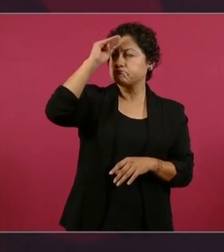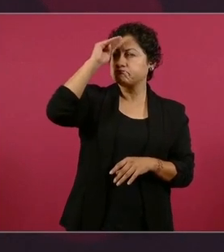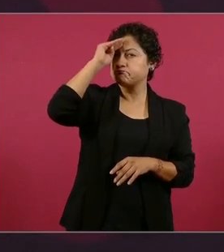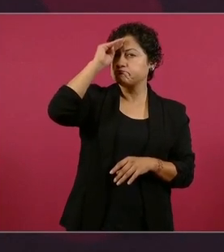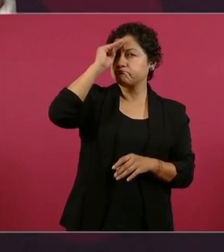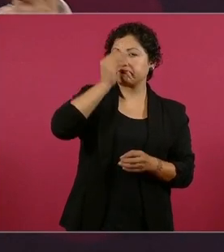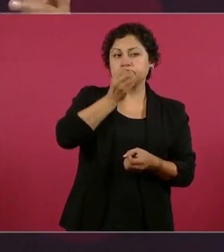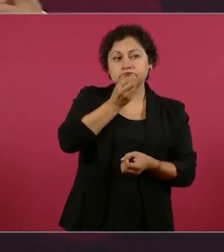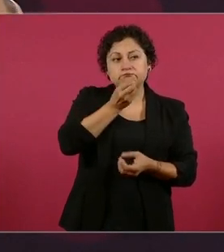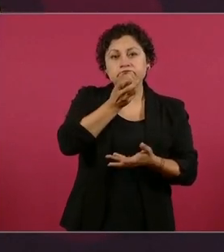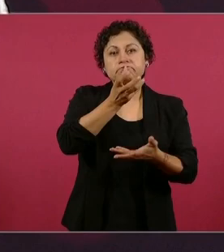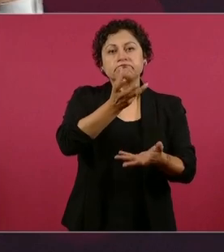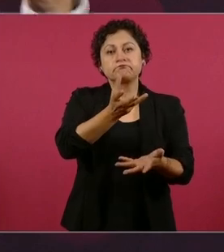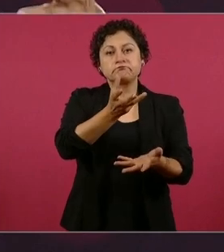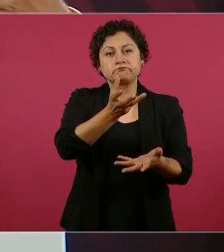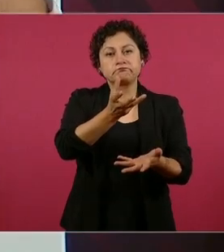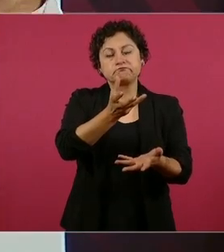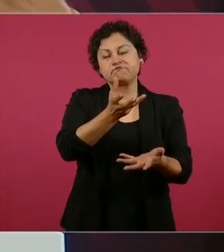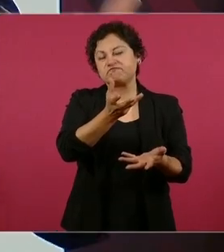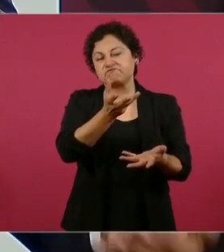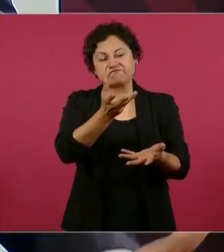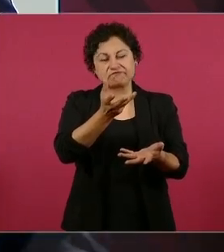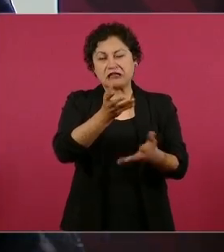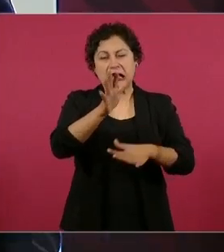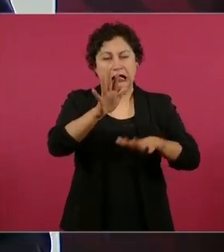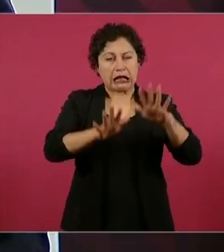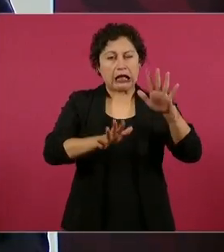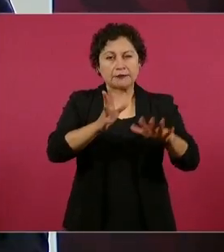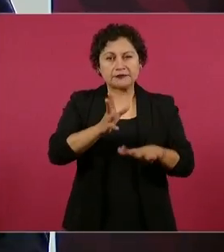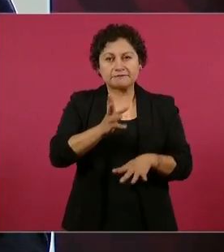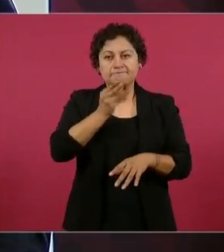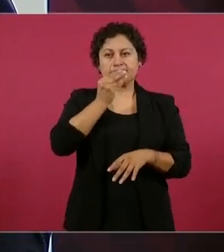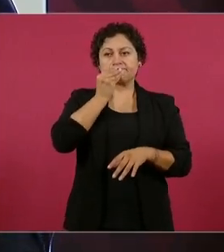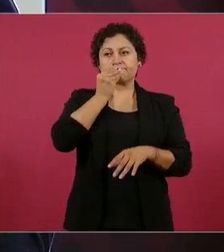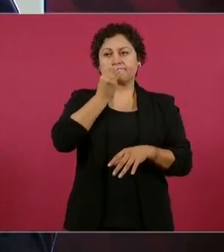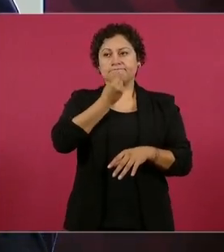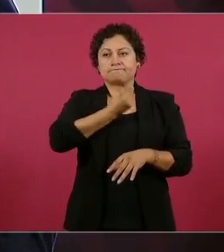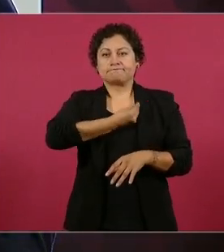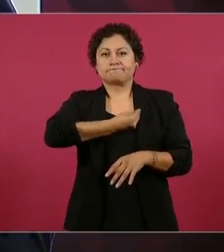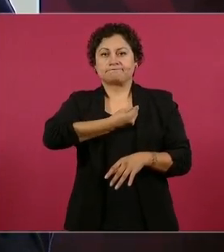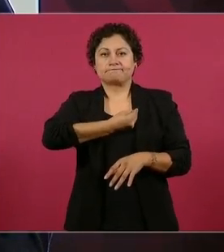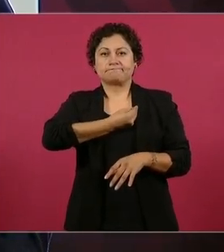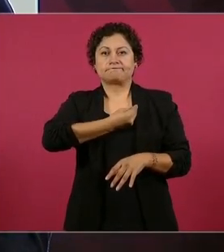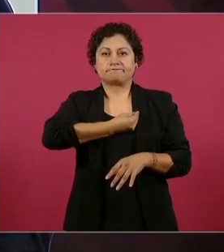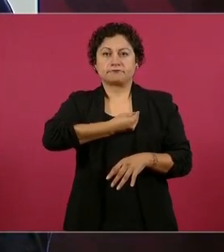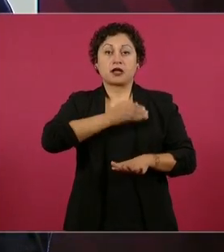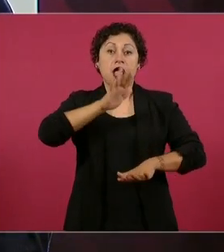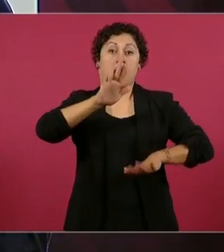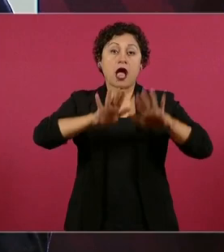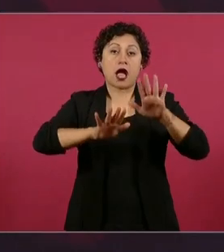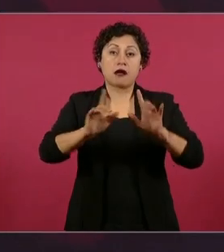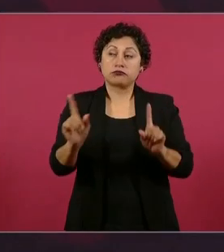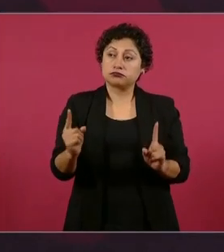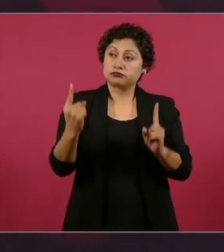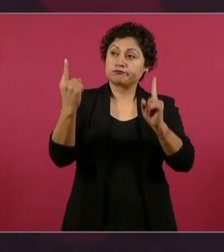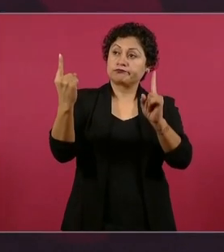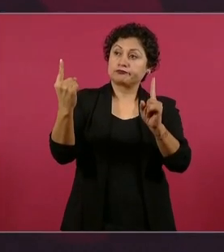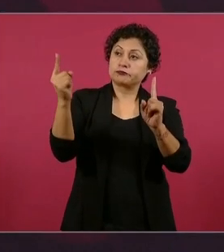y son concepciones completamente distintas.